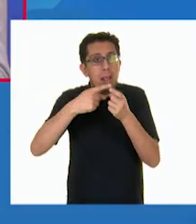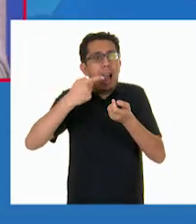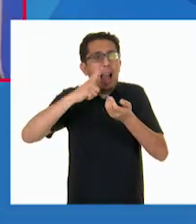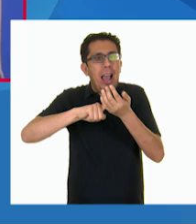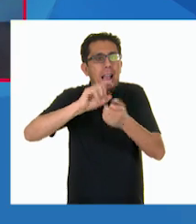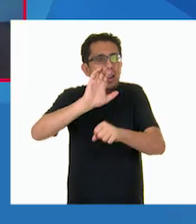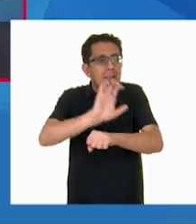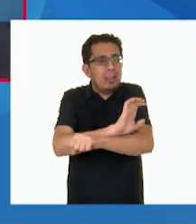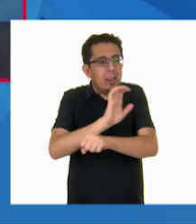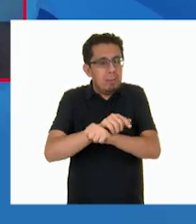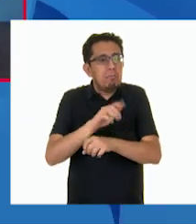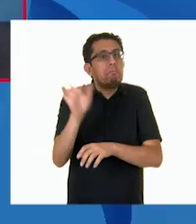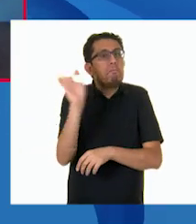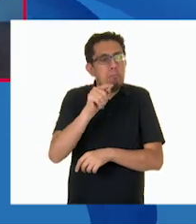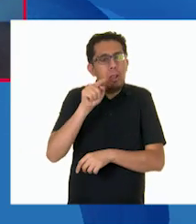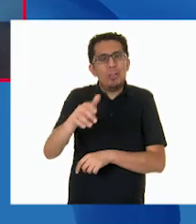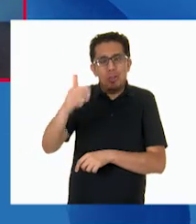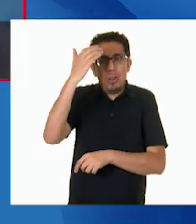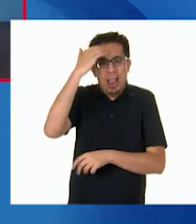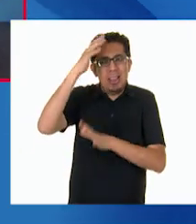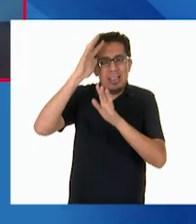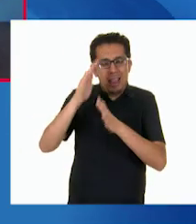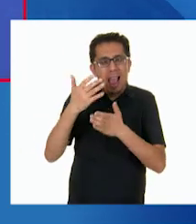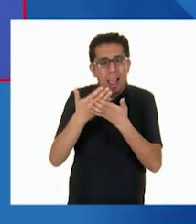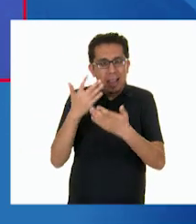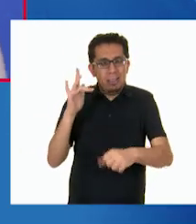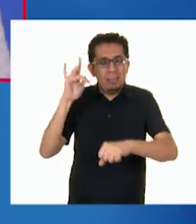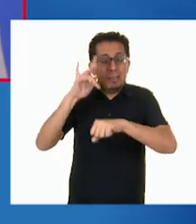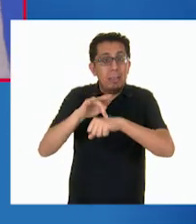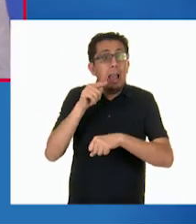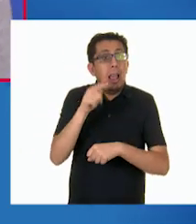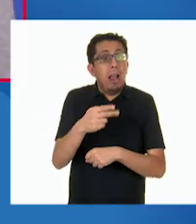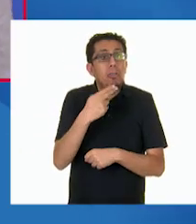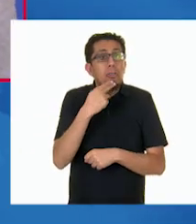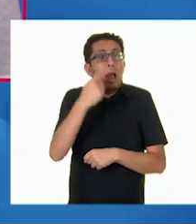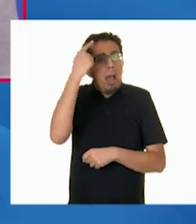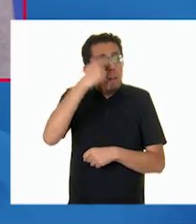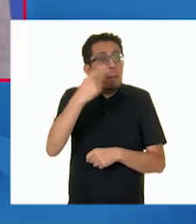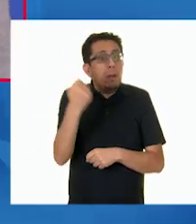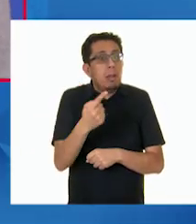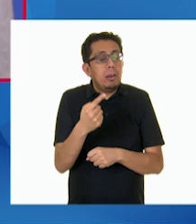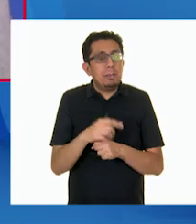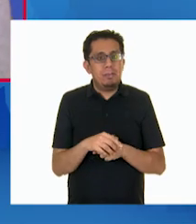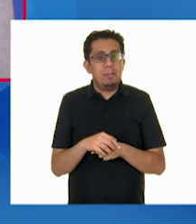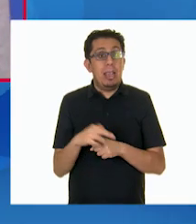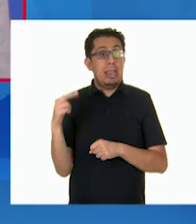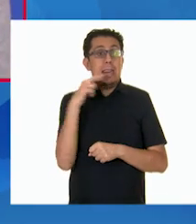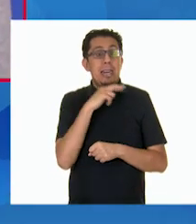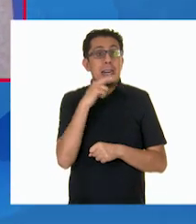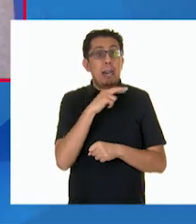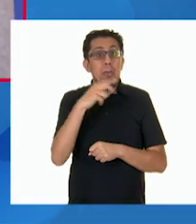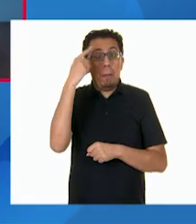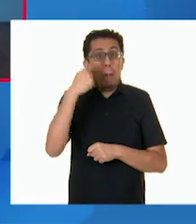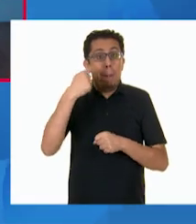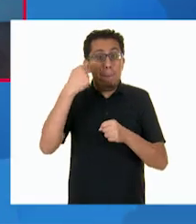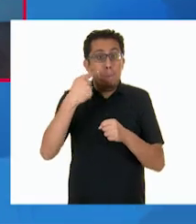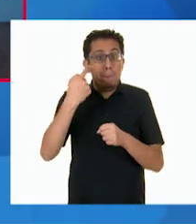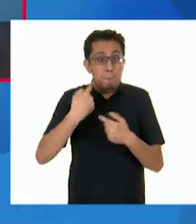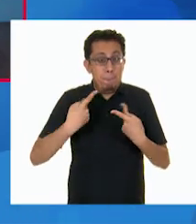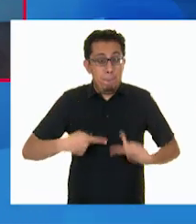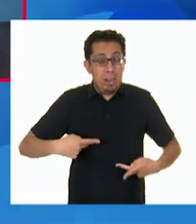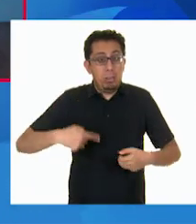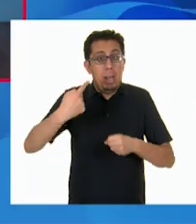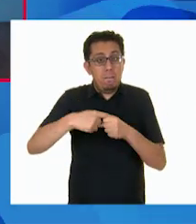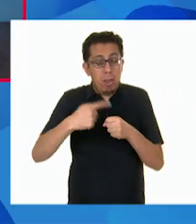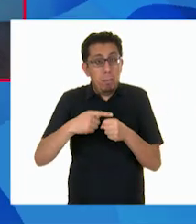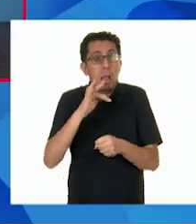has enfermado. Este tipo de termómetros digitales son muy buenos para medir rápidamente la temperatura de un paciente, por ejemplo,